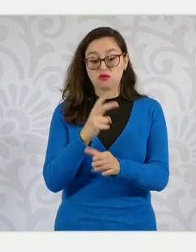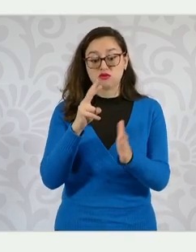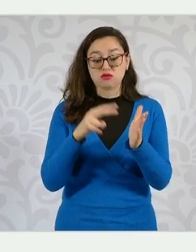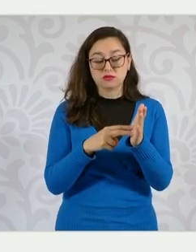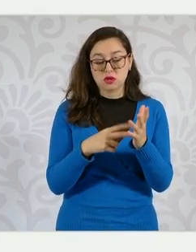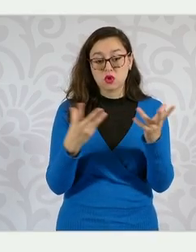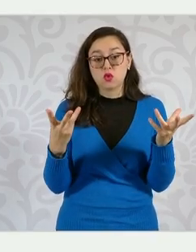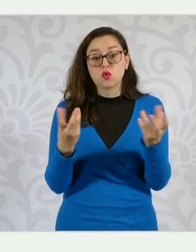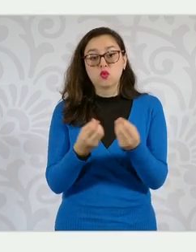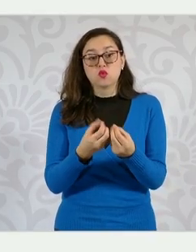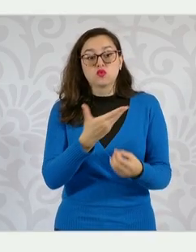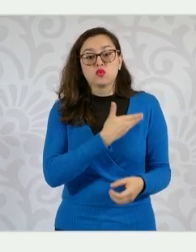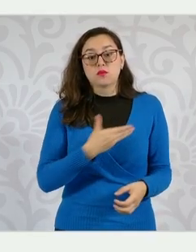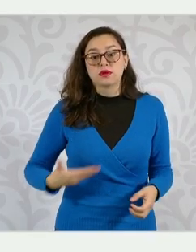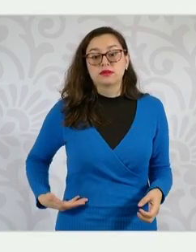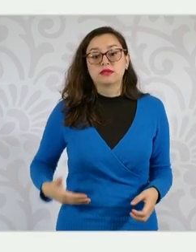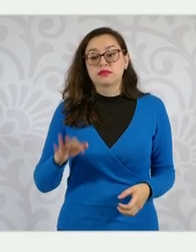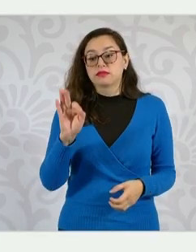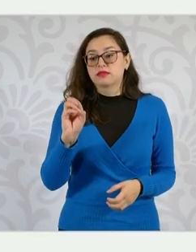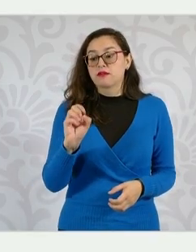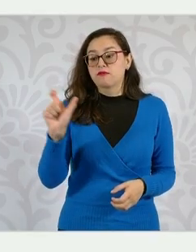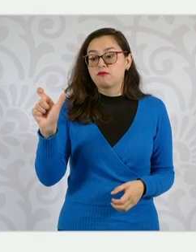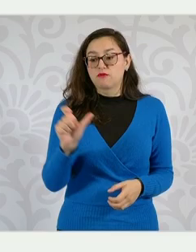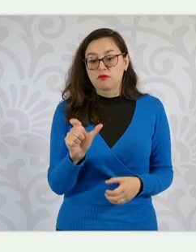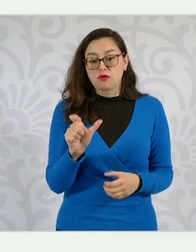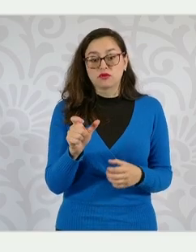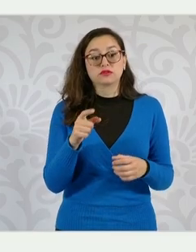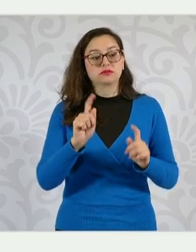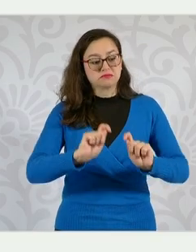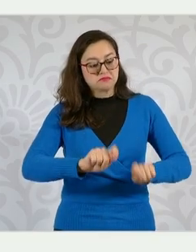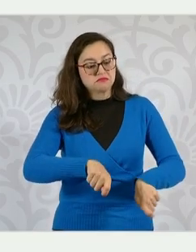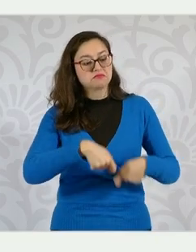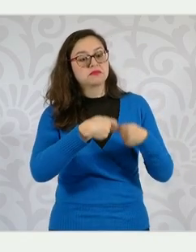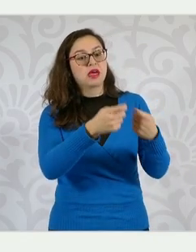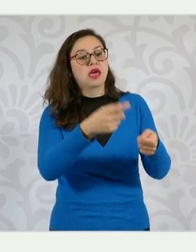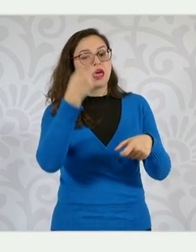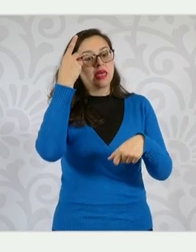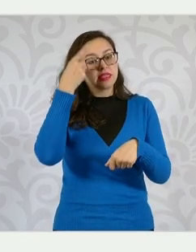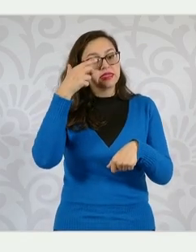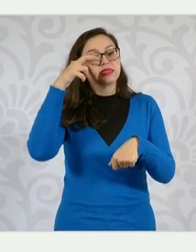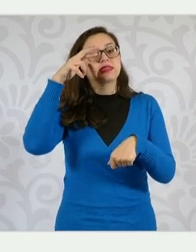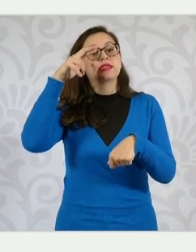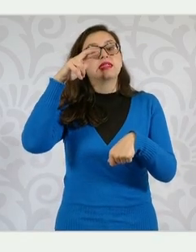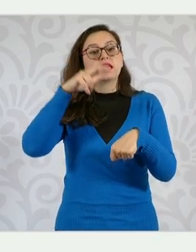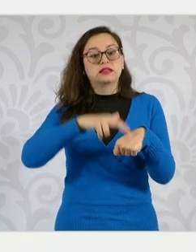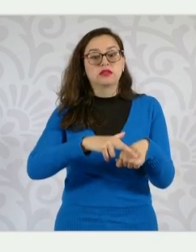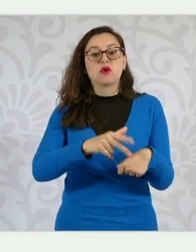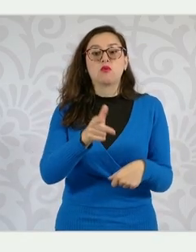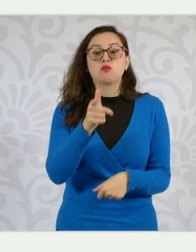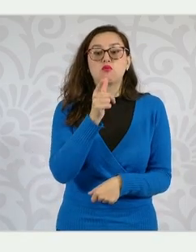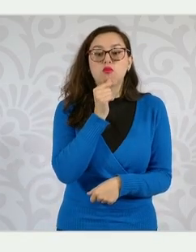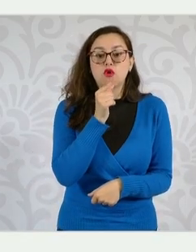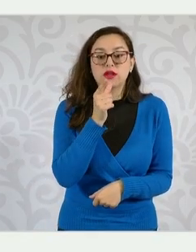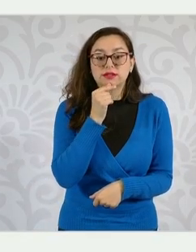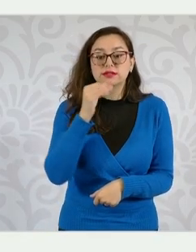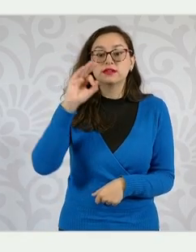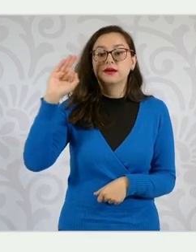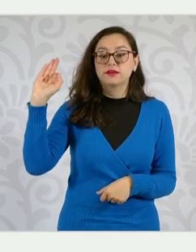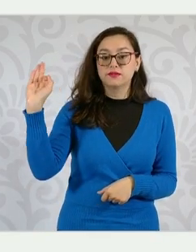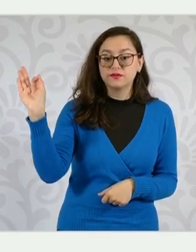Vicente Fox se convirtió en el director de operación y planeación de la Policía Judicial Federal